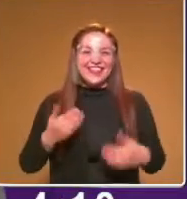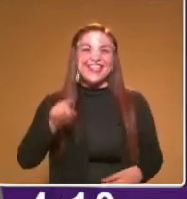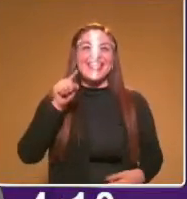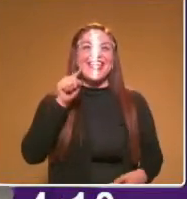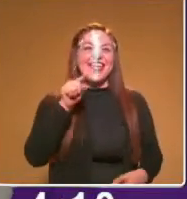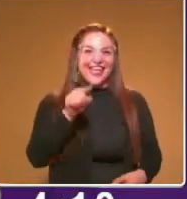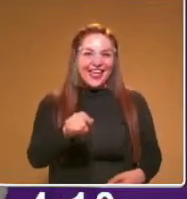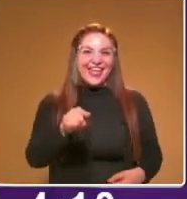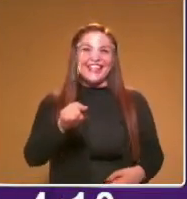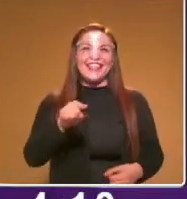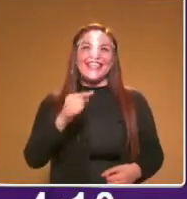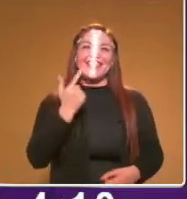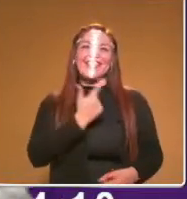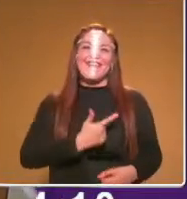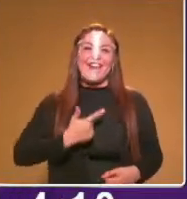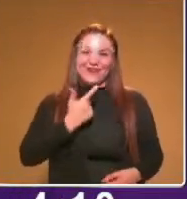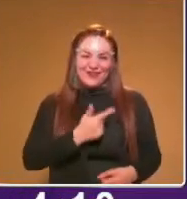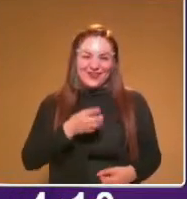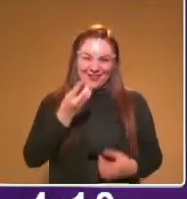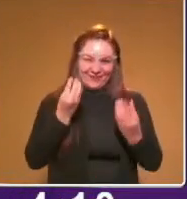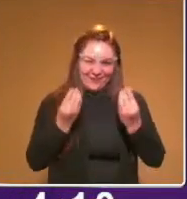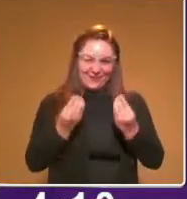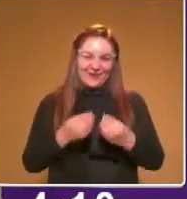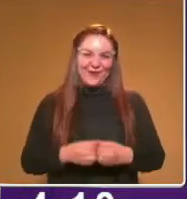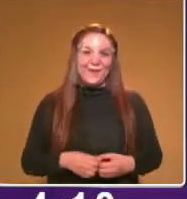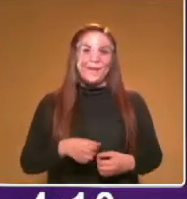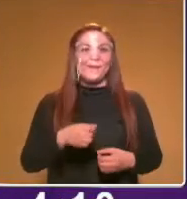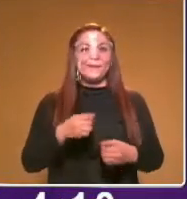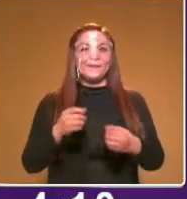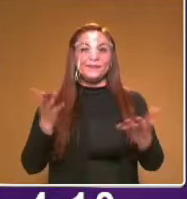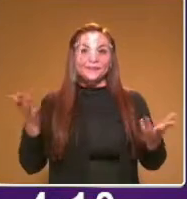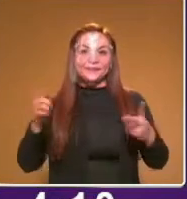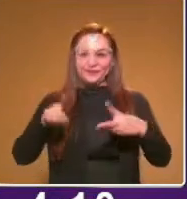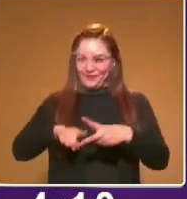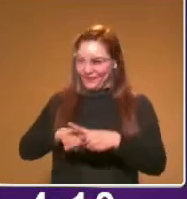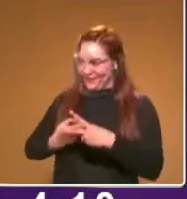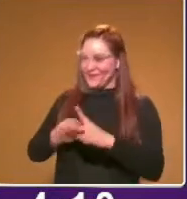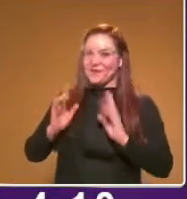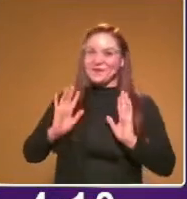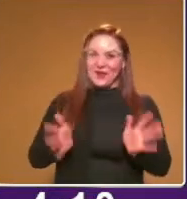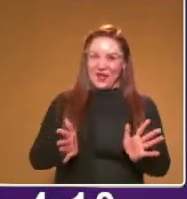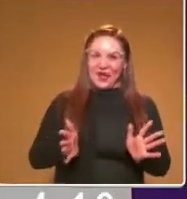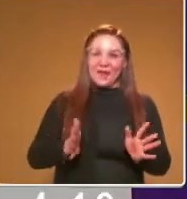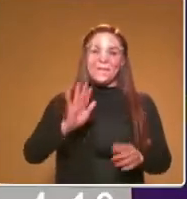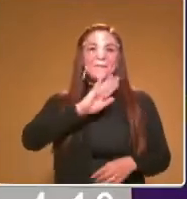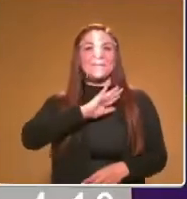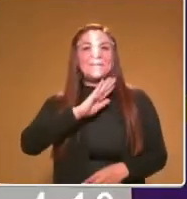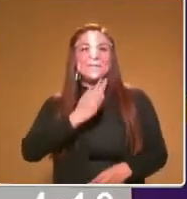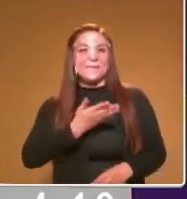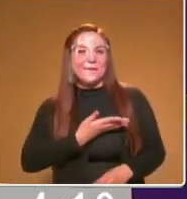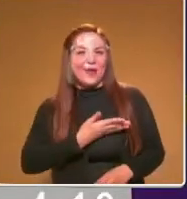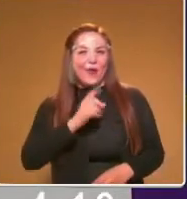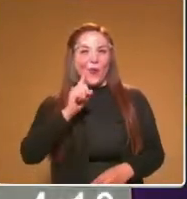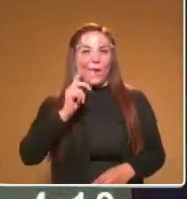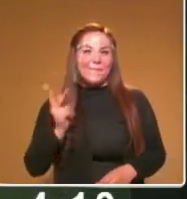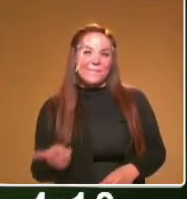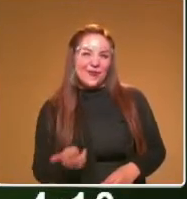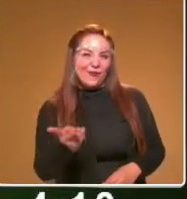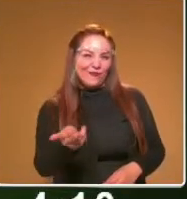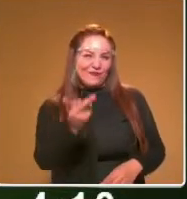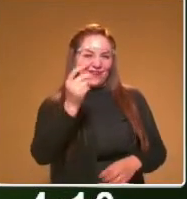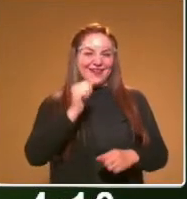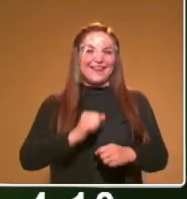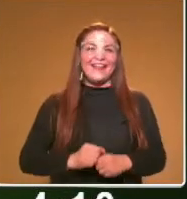mismo te vas a identificar. ¿Qué le parece, maestra, si vamos empezando ahí un poquitito con español, ahí como que la pregunta